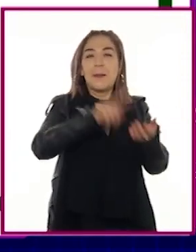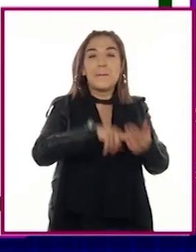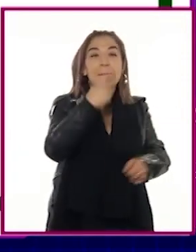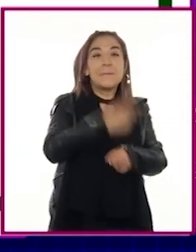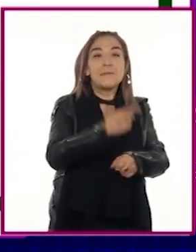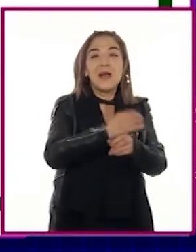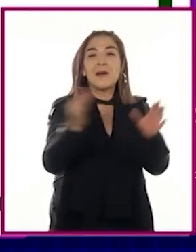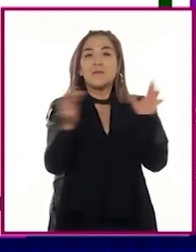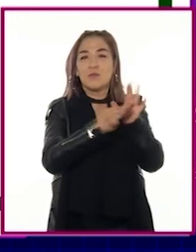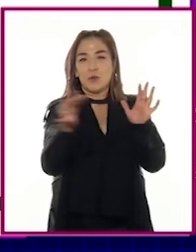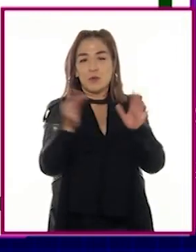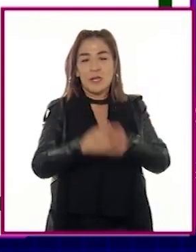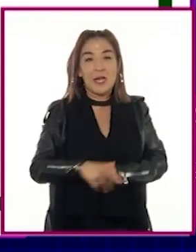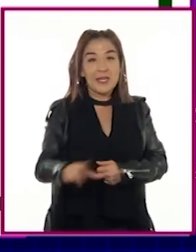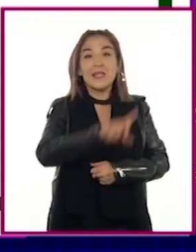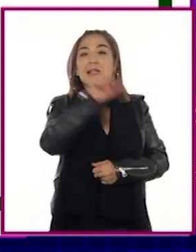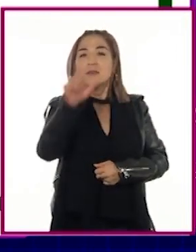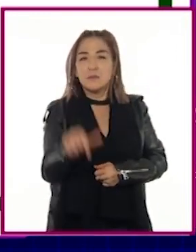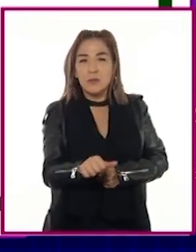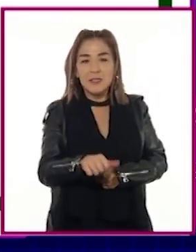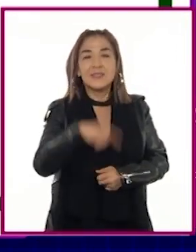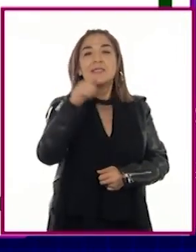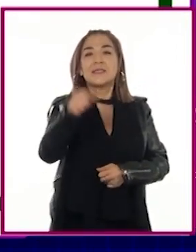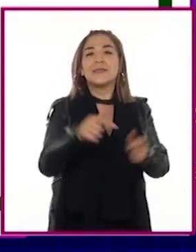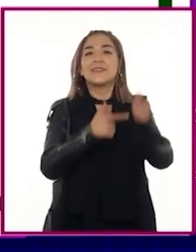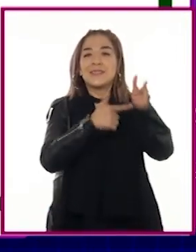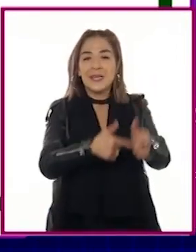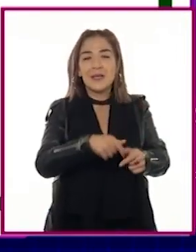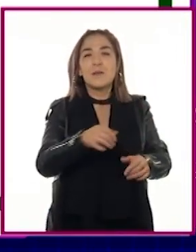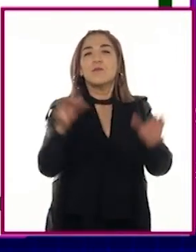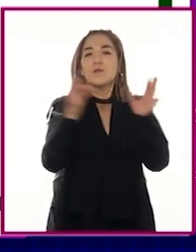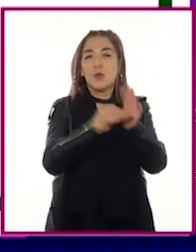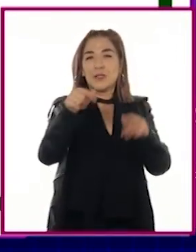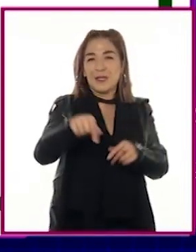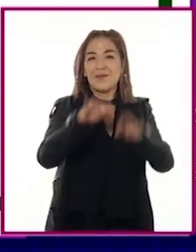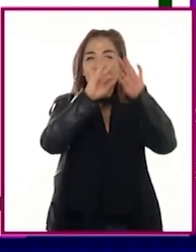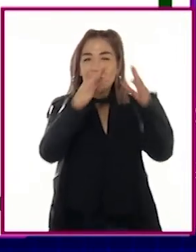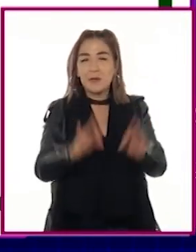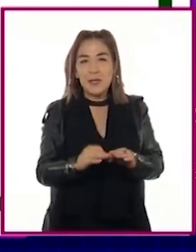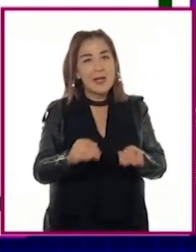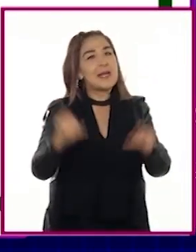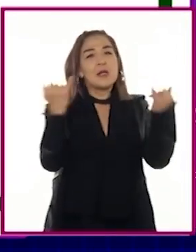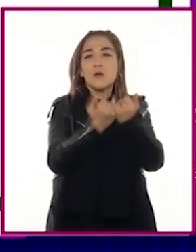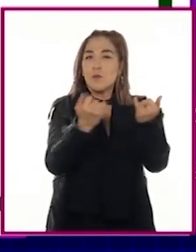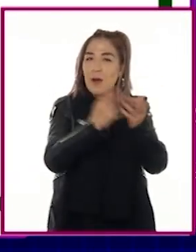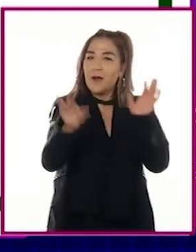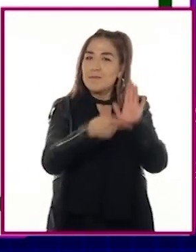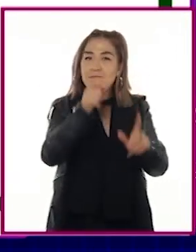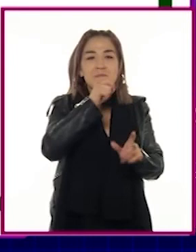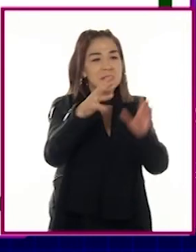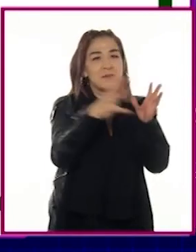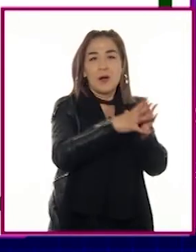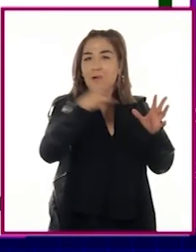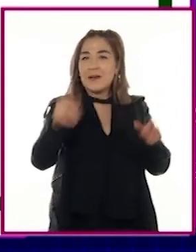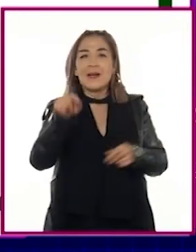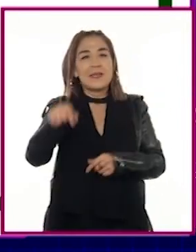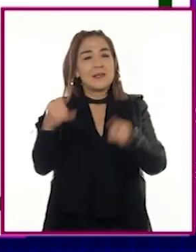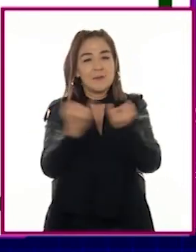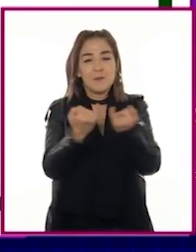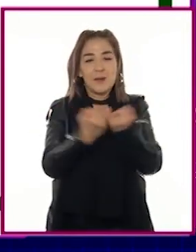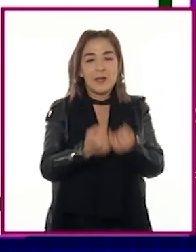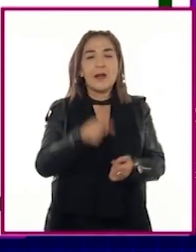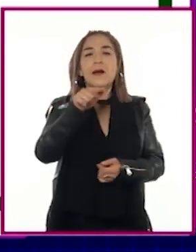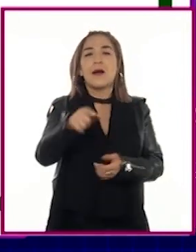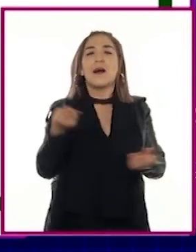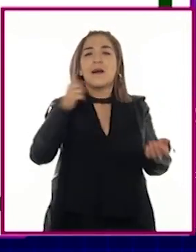punto. Después, para el siguiente vértice del polígono se repite el procedimiento. Se traza una perpendicular